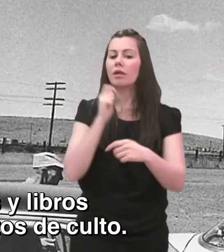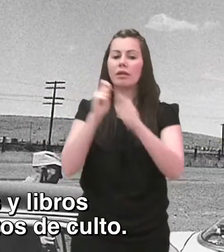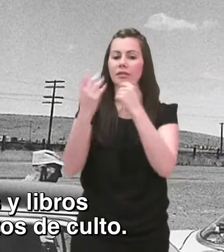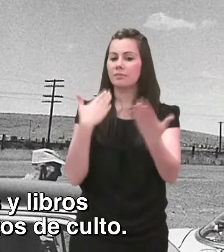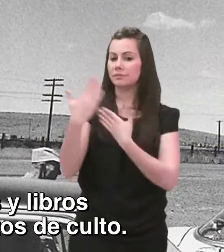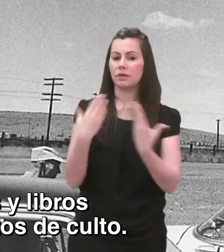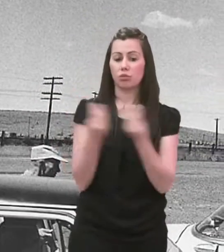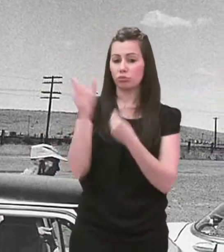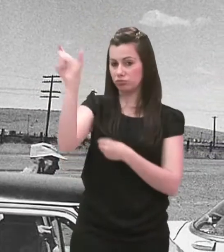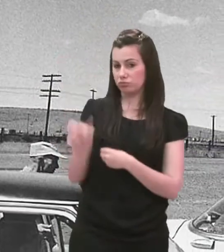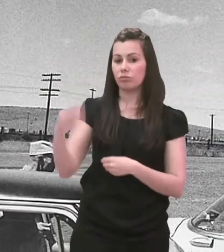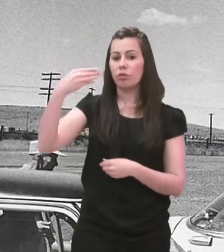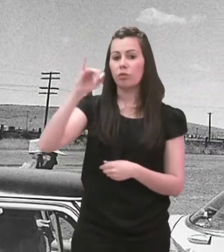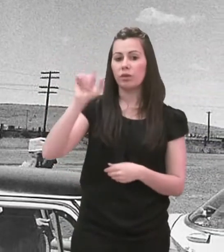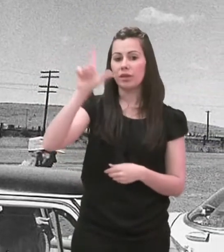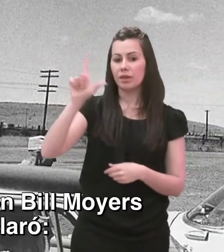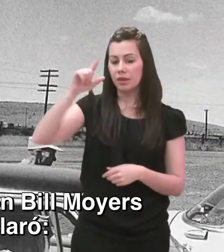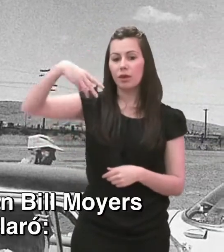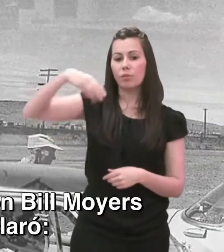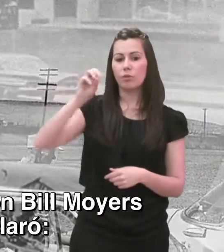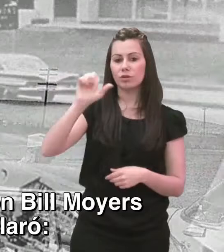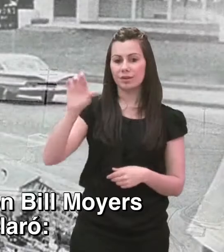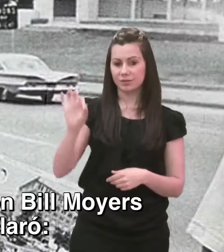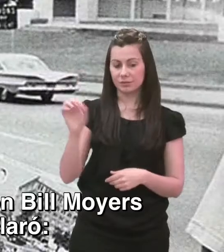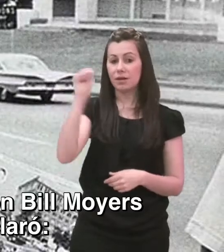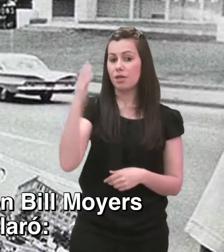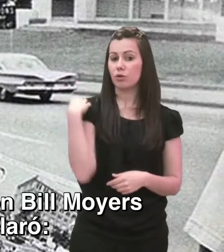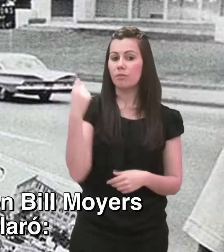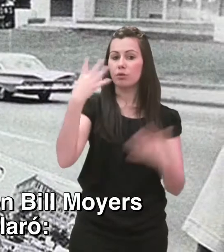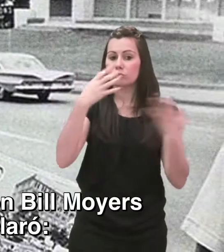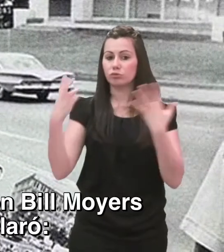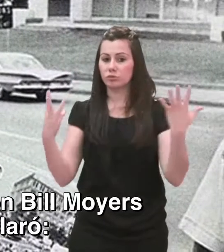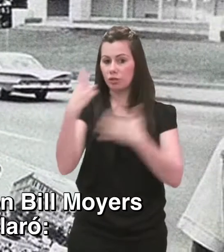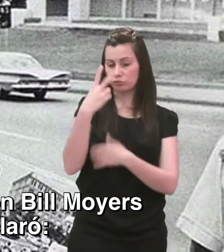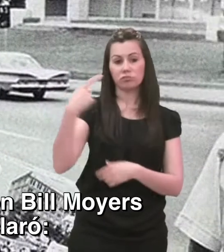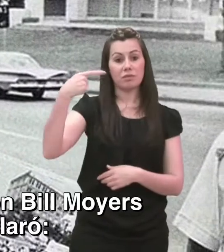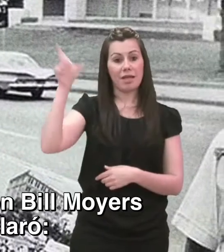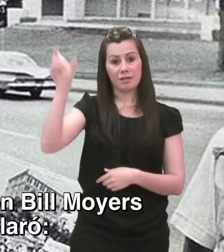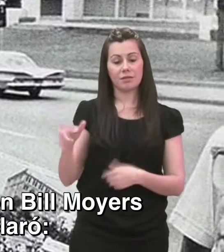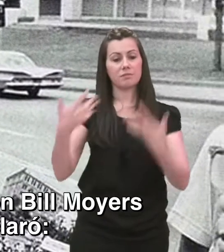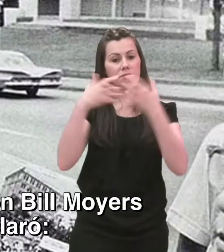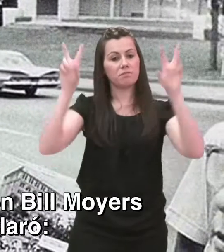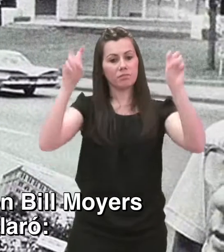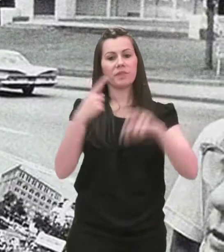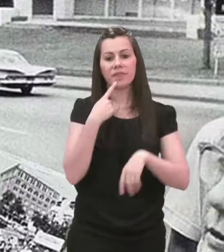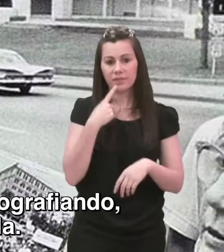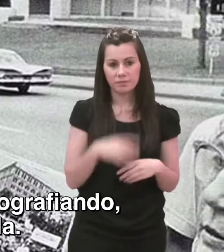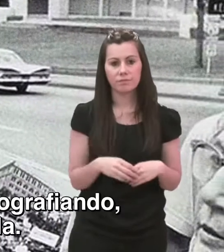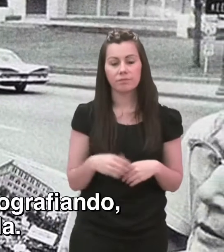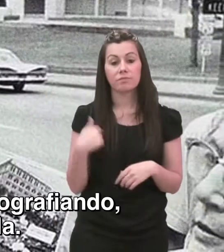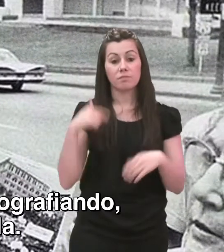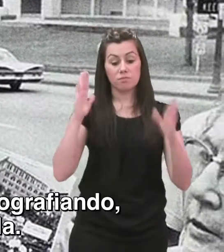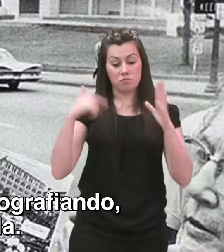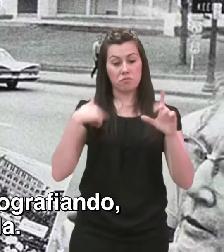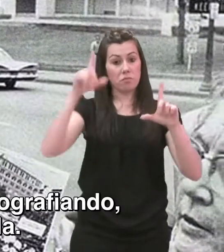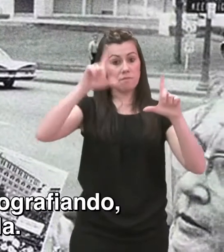auténticos objetos de culto. En una entrevista con Bill Moyers en 1982, declaró,